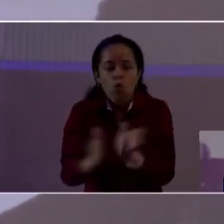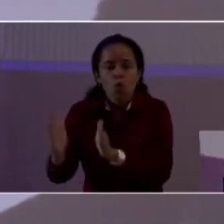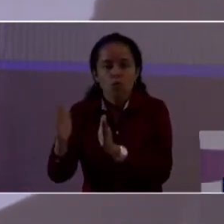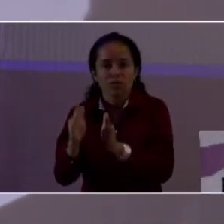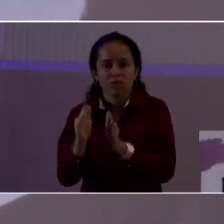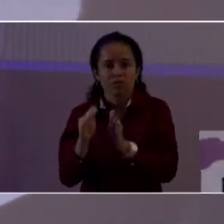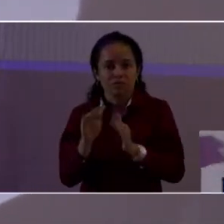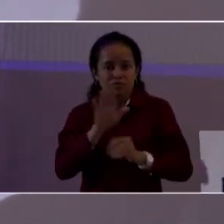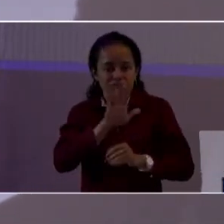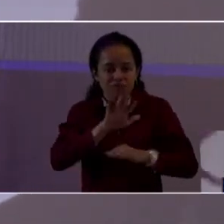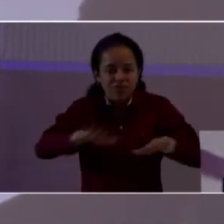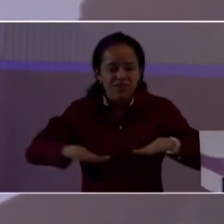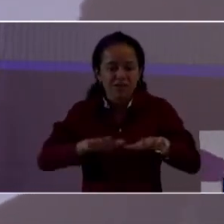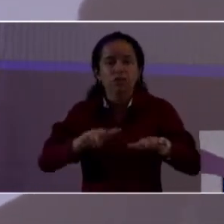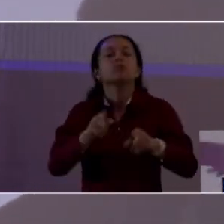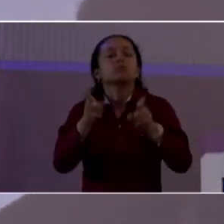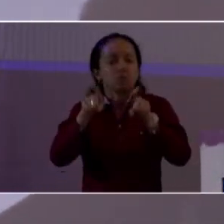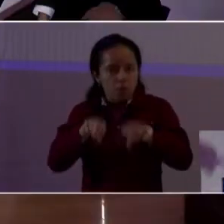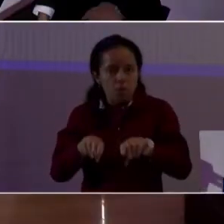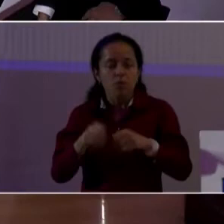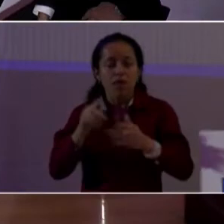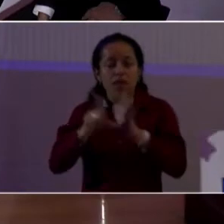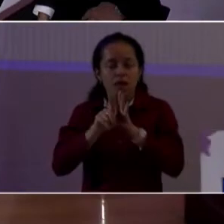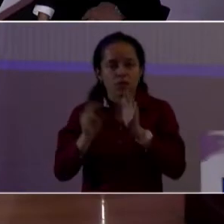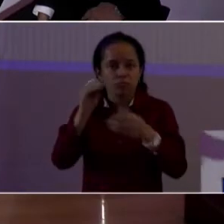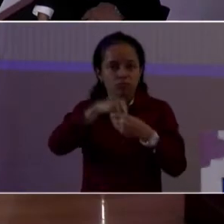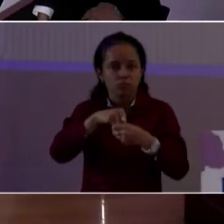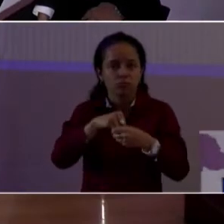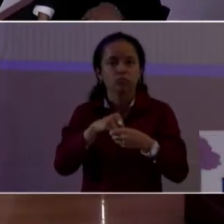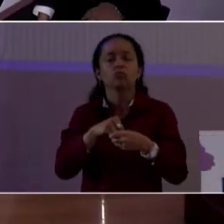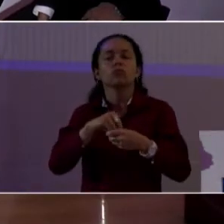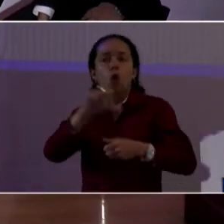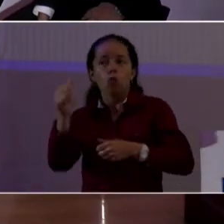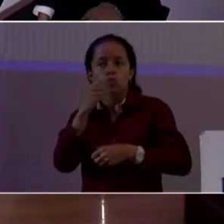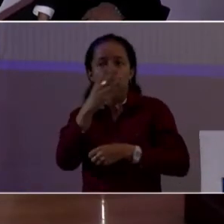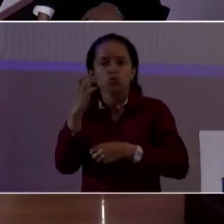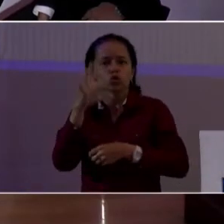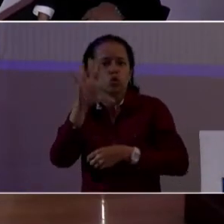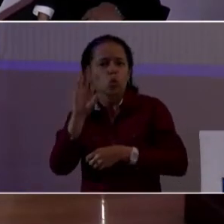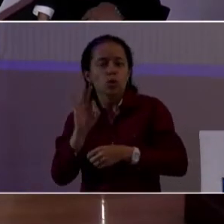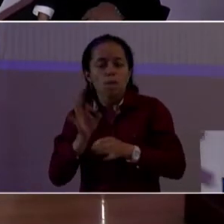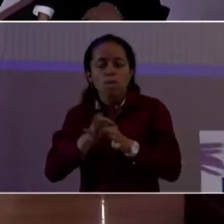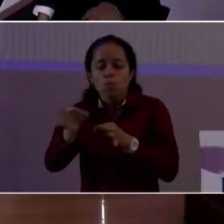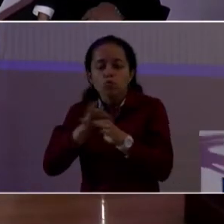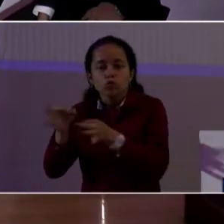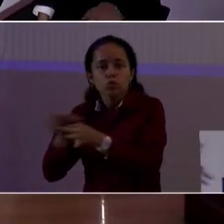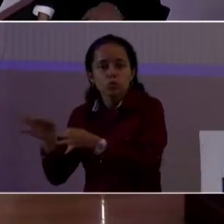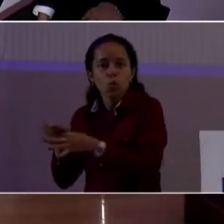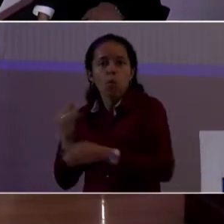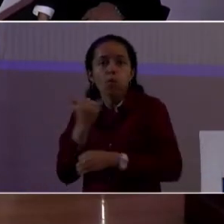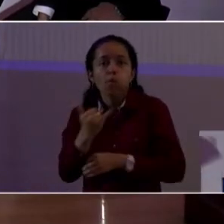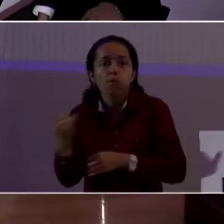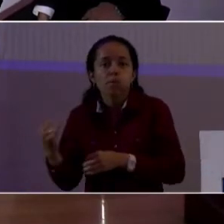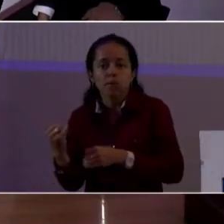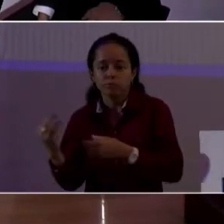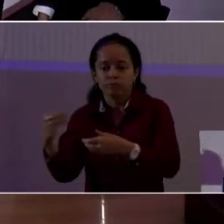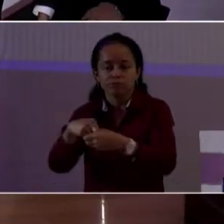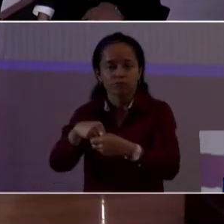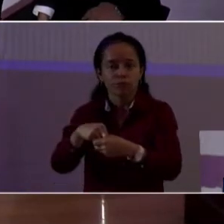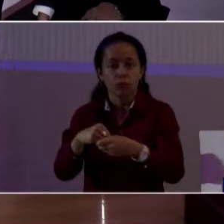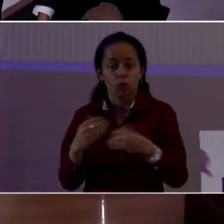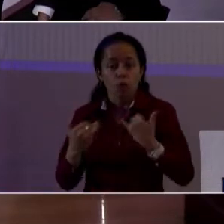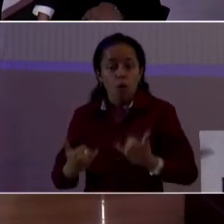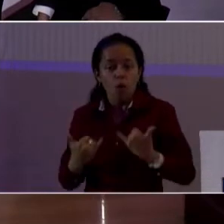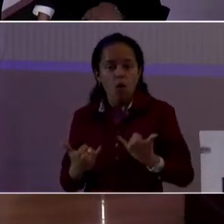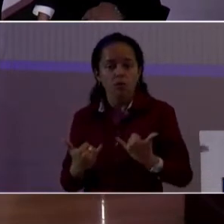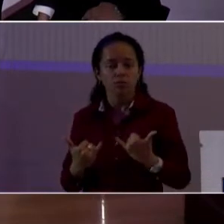territorial y también en los otros 450 municipios donde está sucediendo la reincorporación. Hoy la